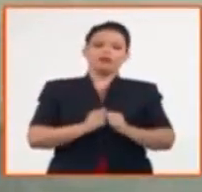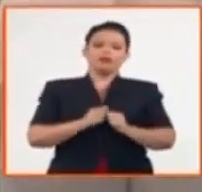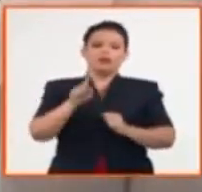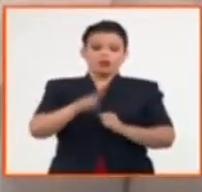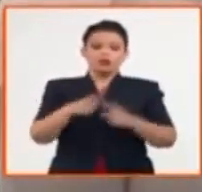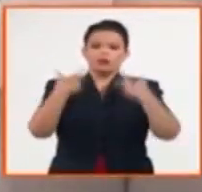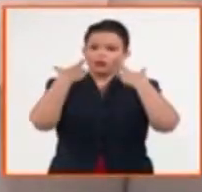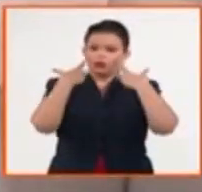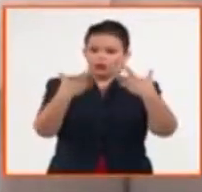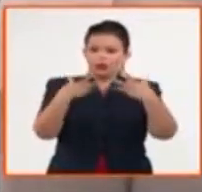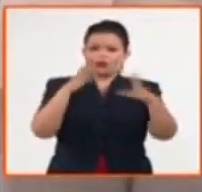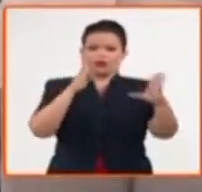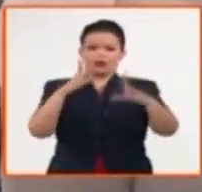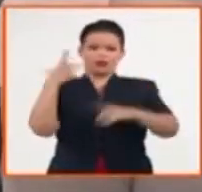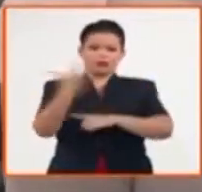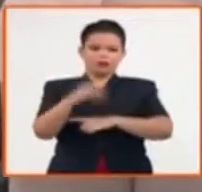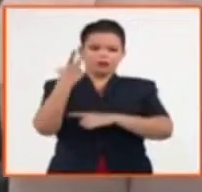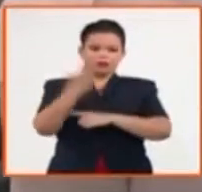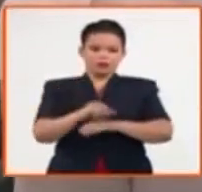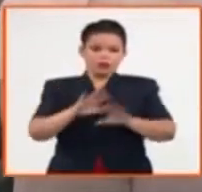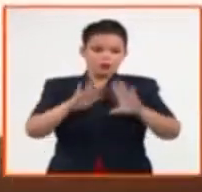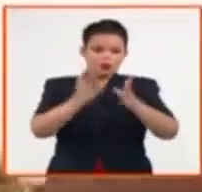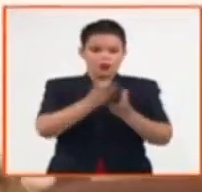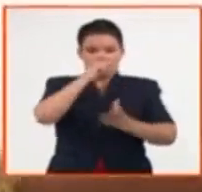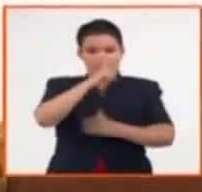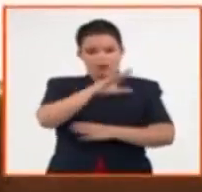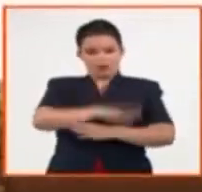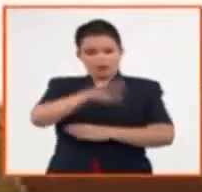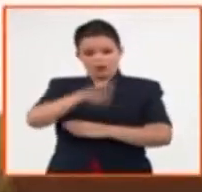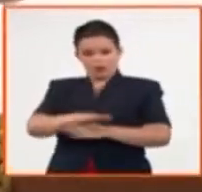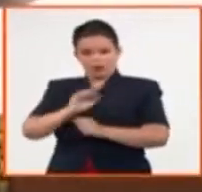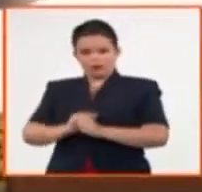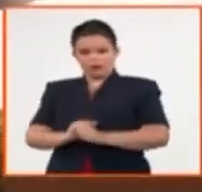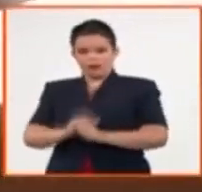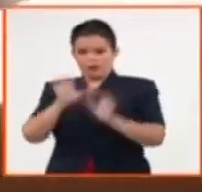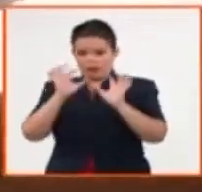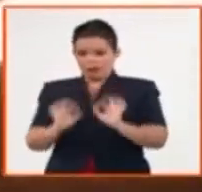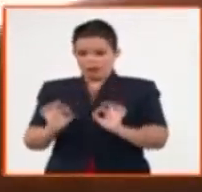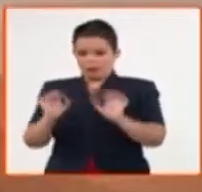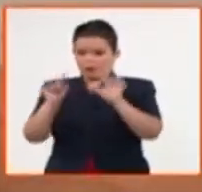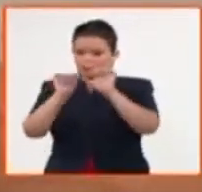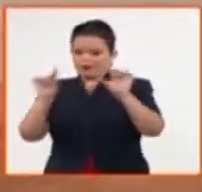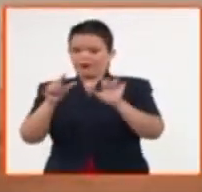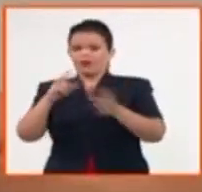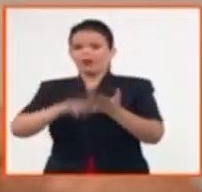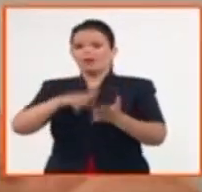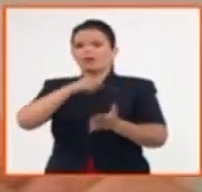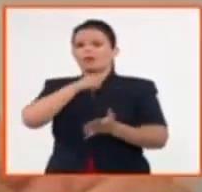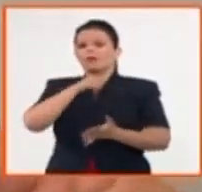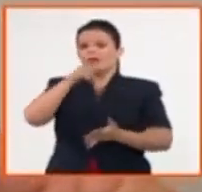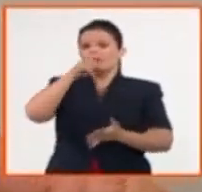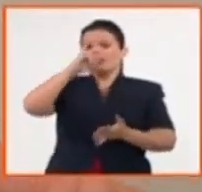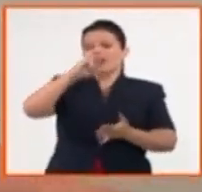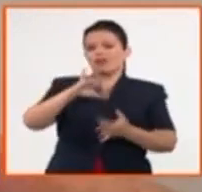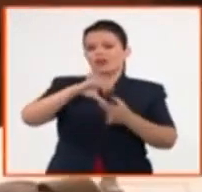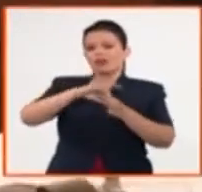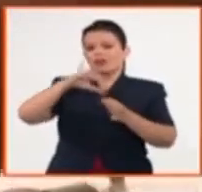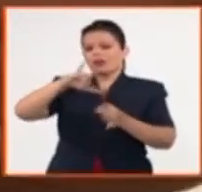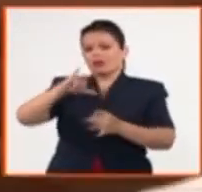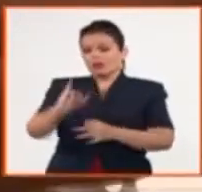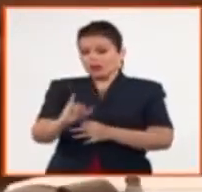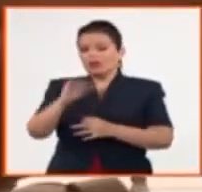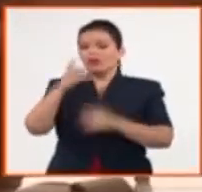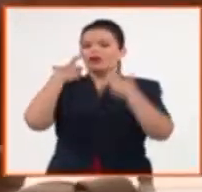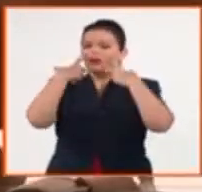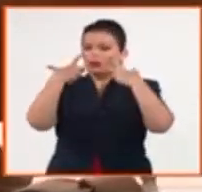créanme, el pedigrí importa y mucho, porque en vacunología las evidencias acumuladas durante decenas de años con millones de